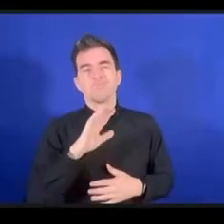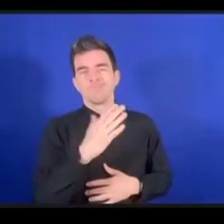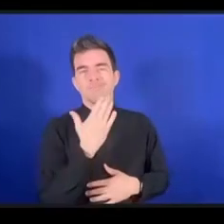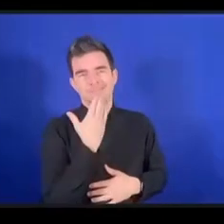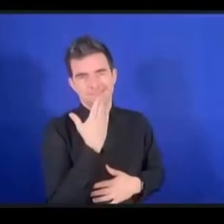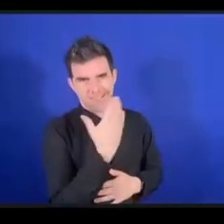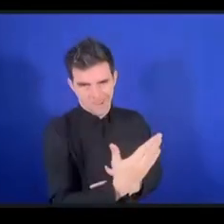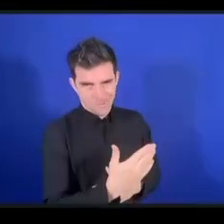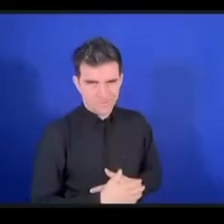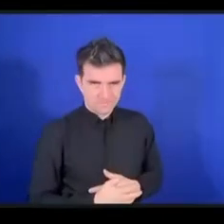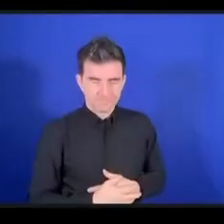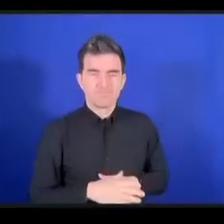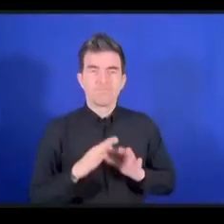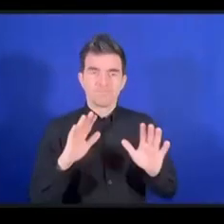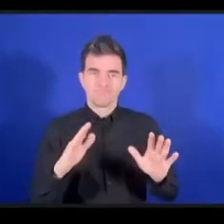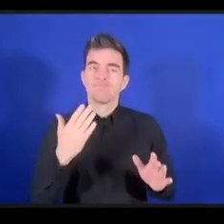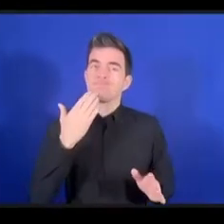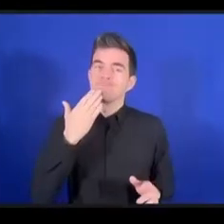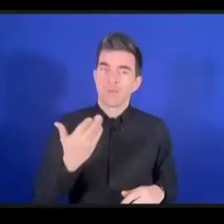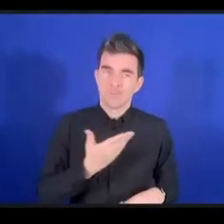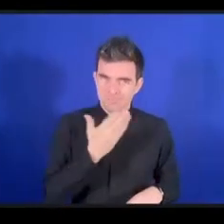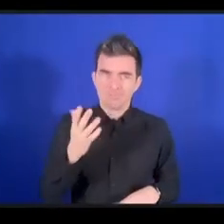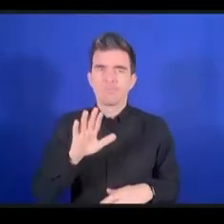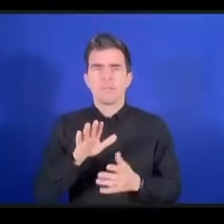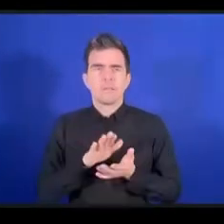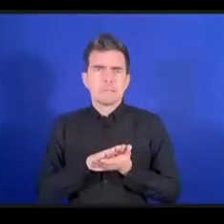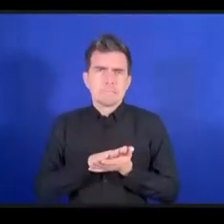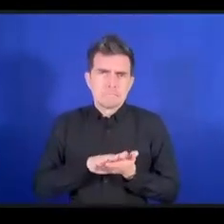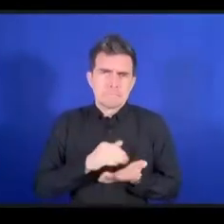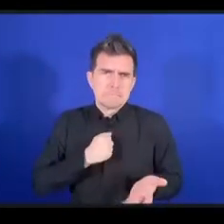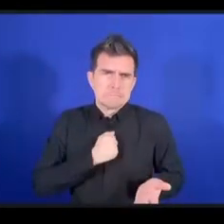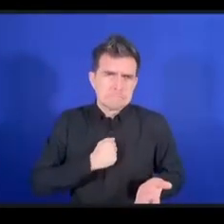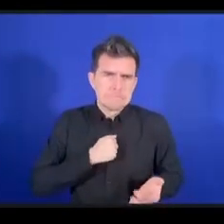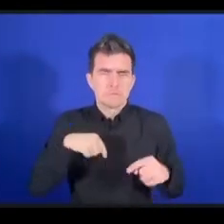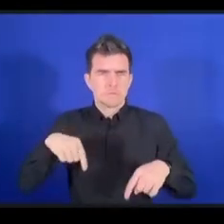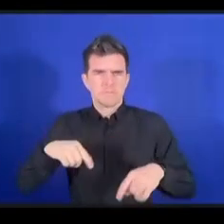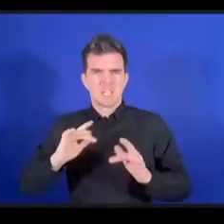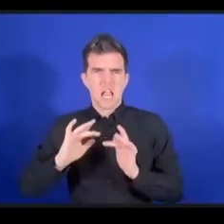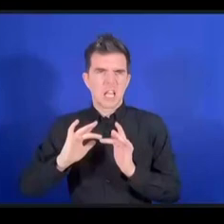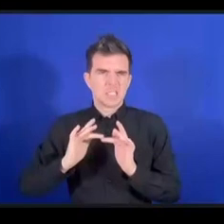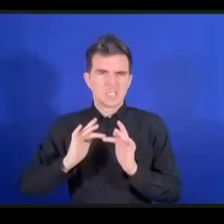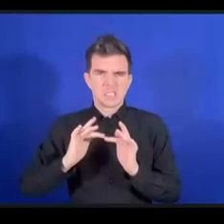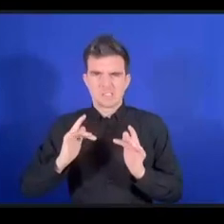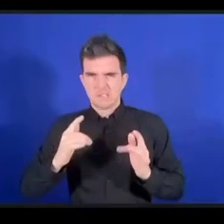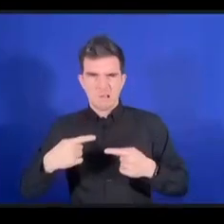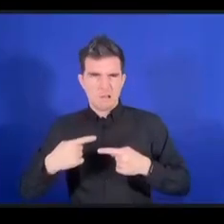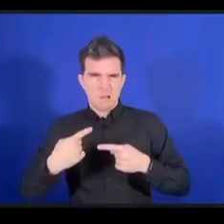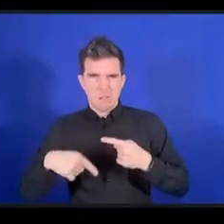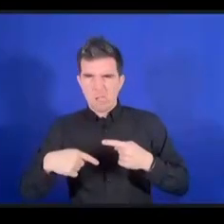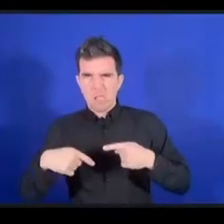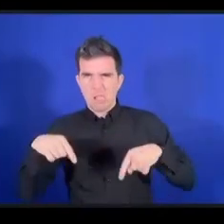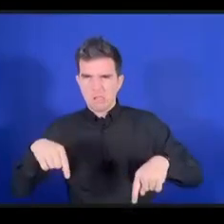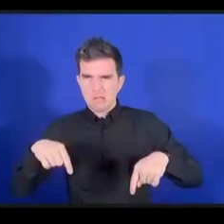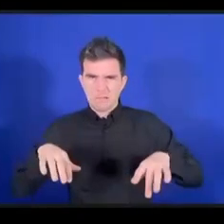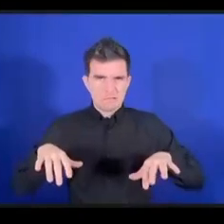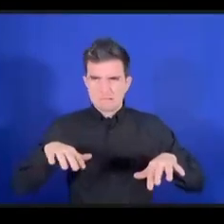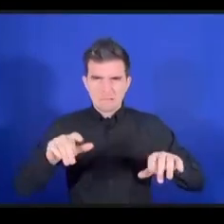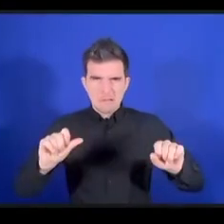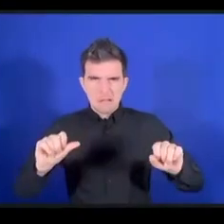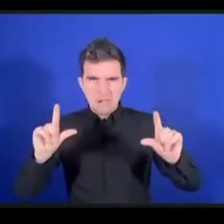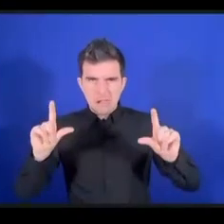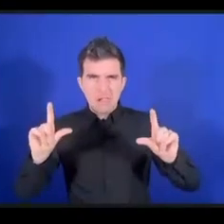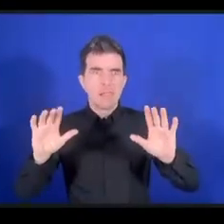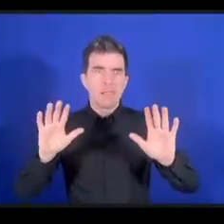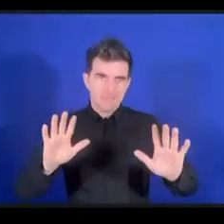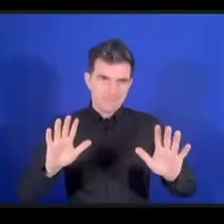problemas con la conexión porque las computadoras no tienen palabra de honor Pero bueno aprovecharemos el tiempo es un gusto